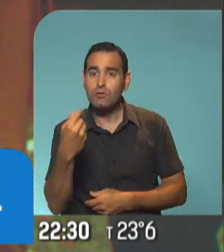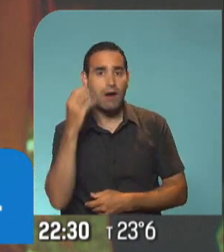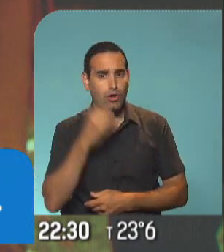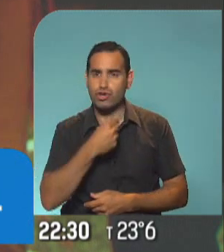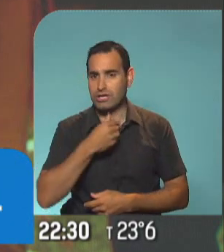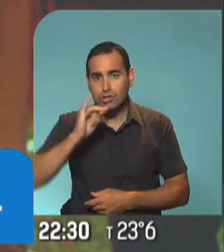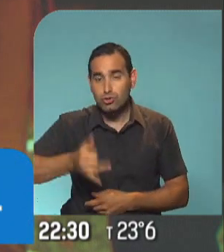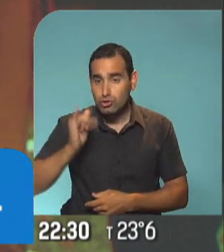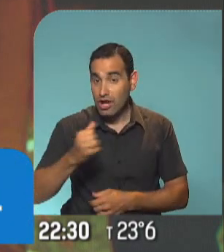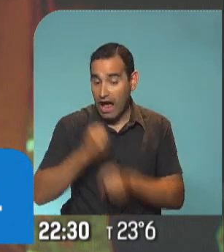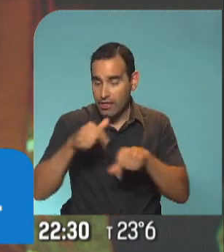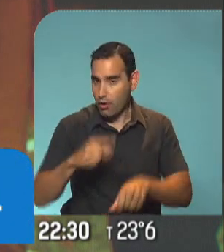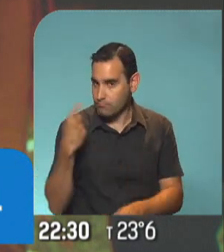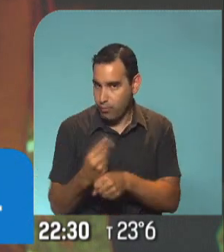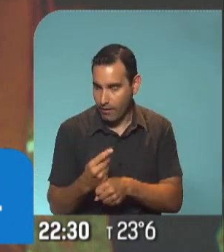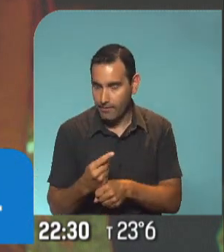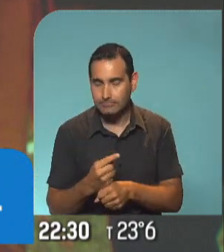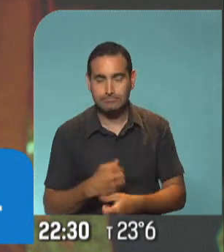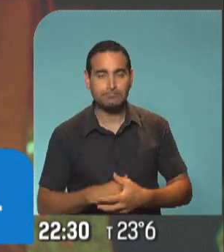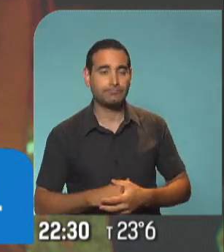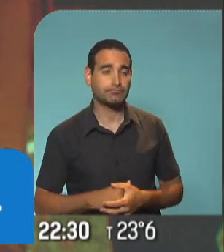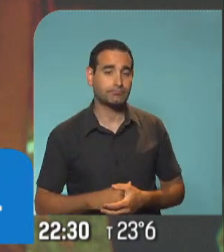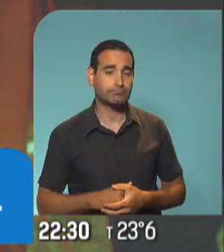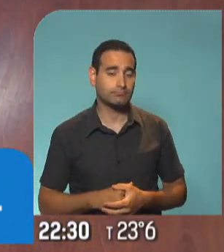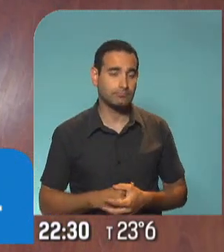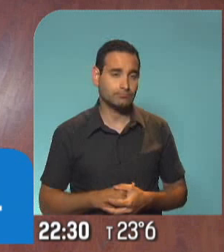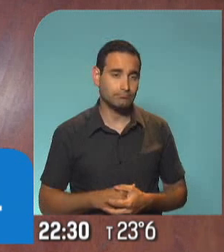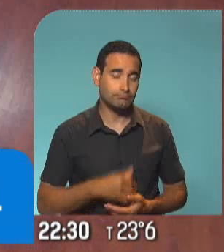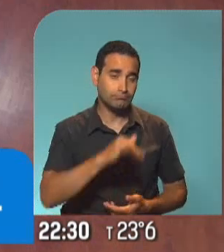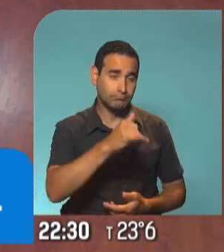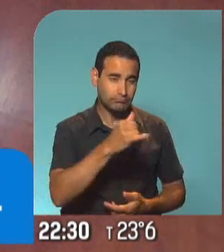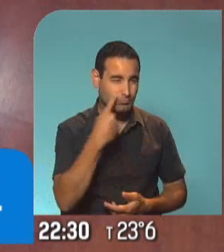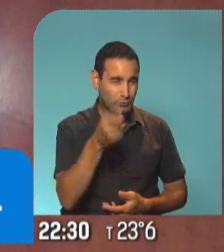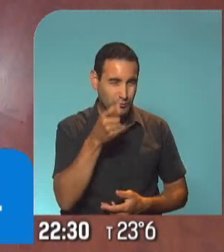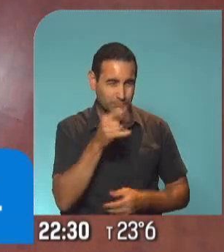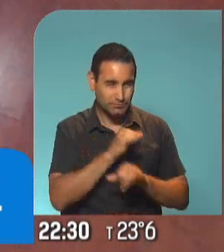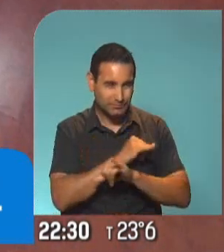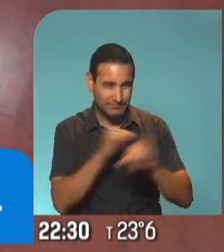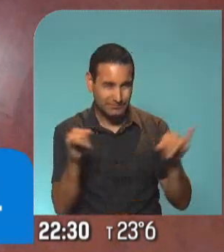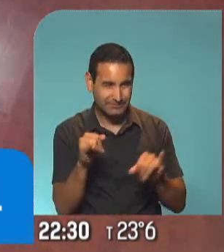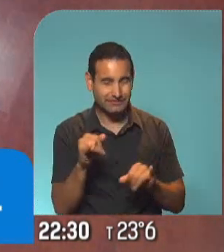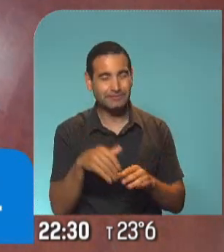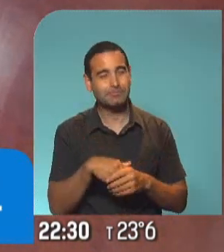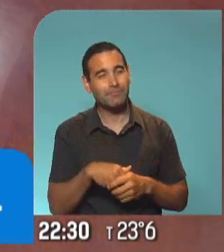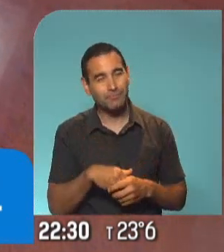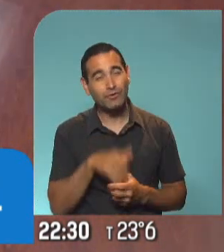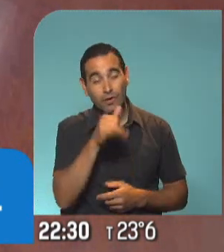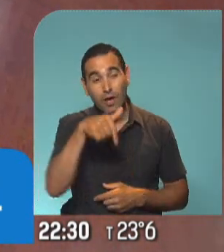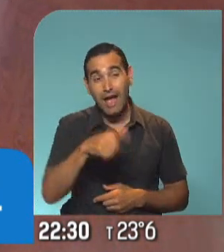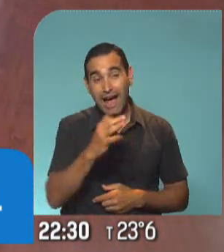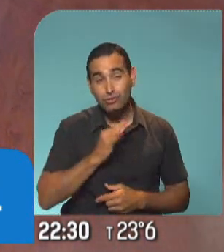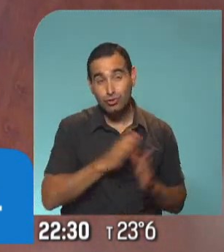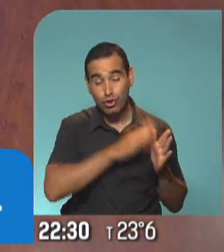que hasta ahora no pudo, ¿no? Sí, bueno, un poco lo anunciabas vos antes del informe, ¿no? Es un